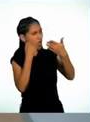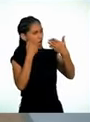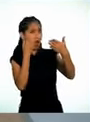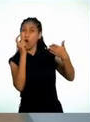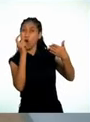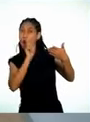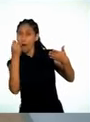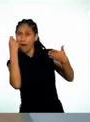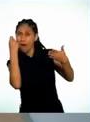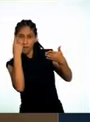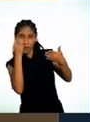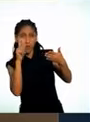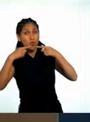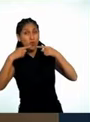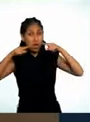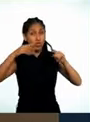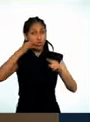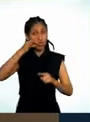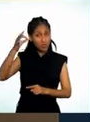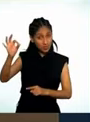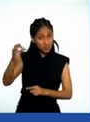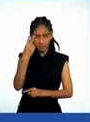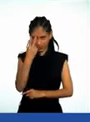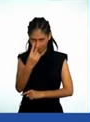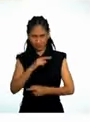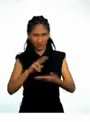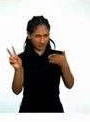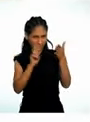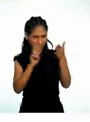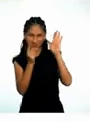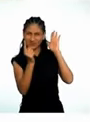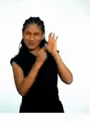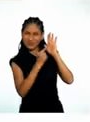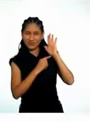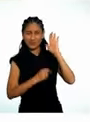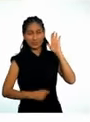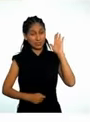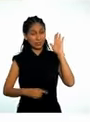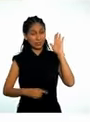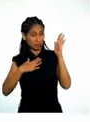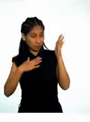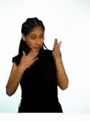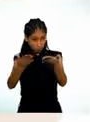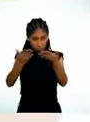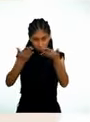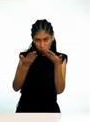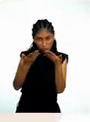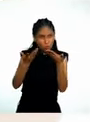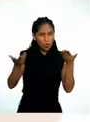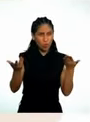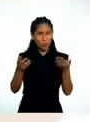anuncio en inglés edward ya va a llegar a un pedido